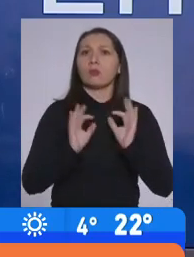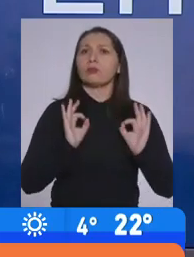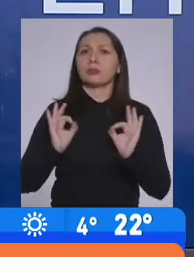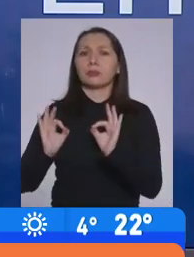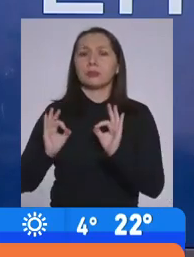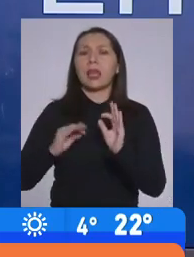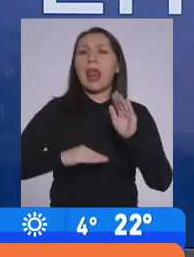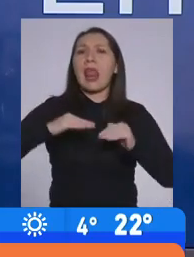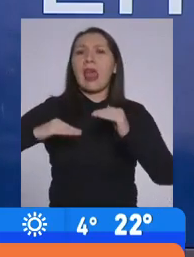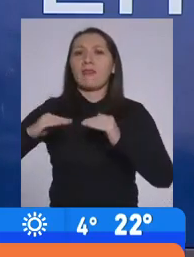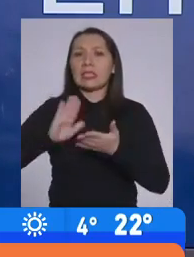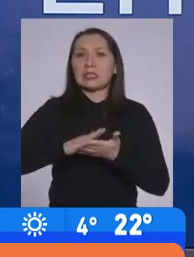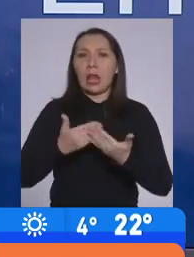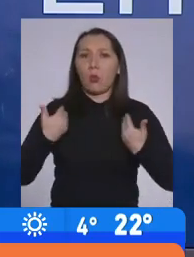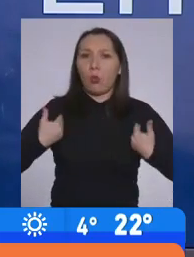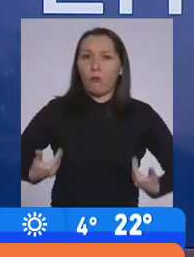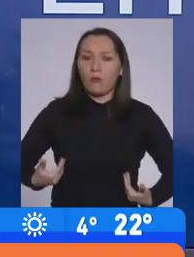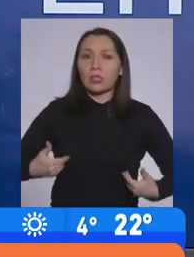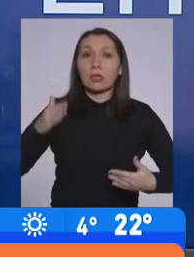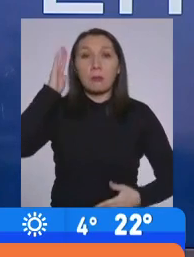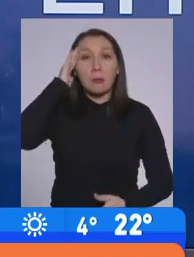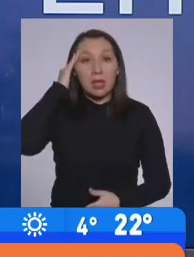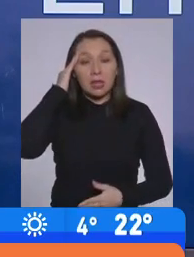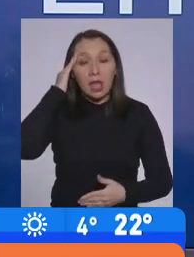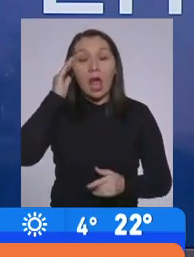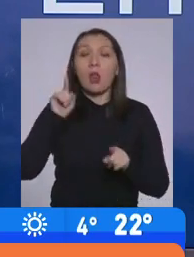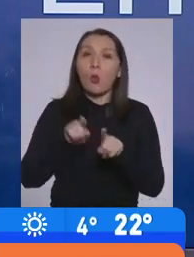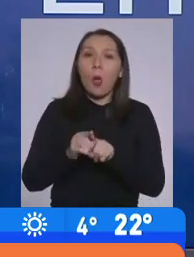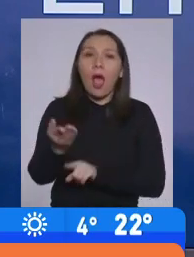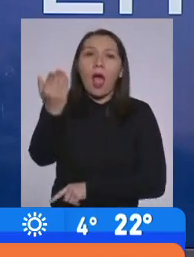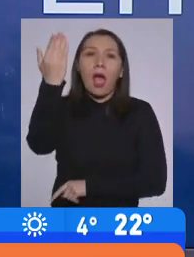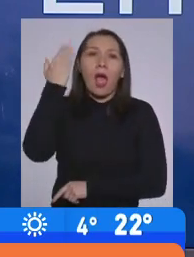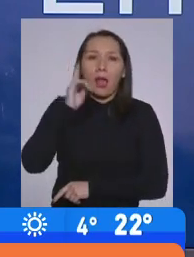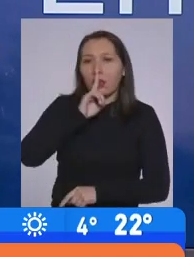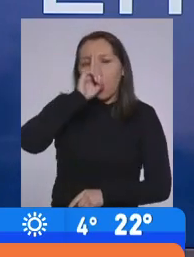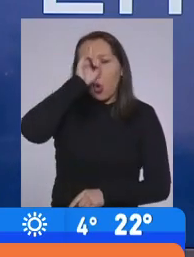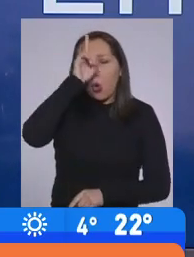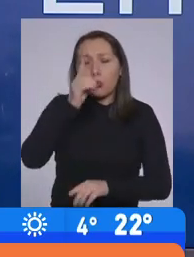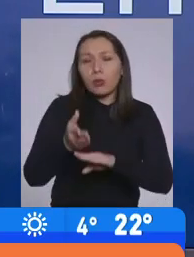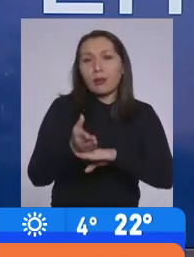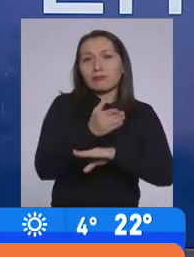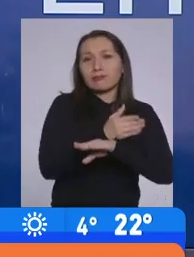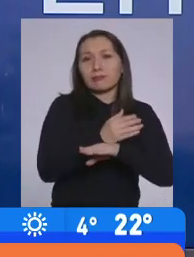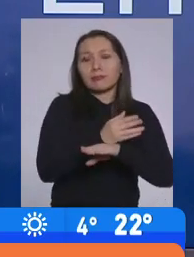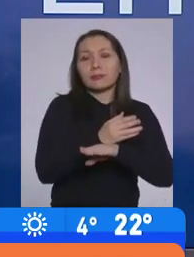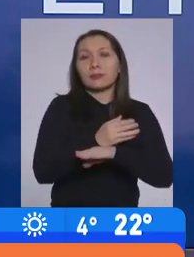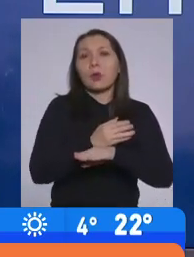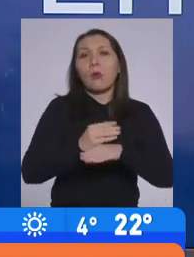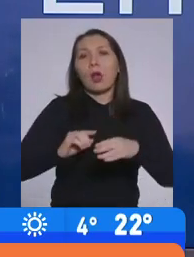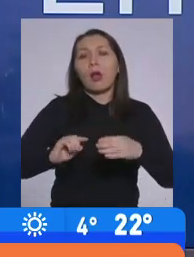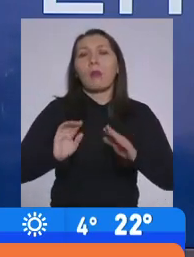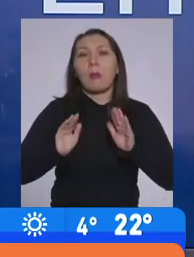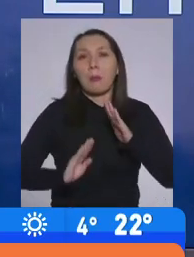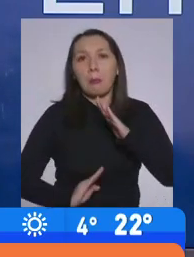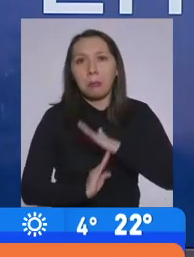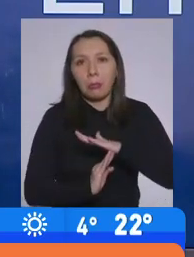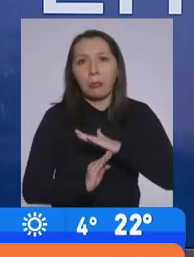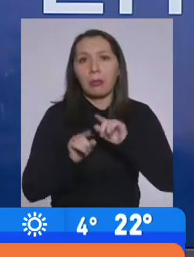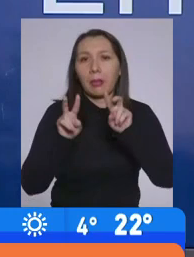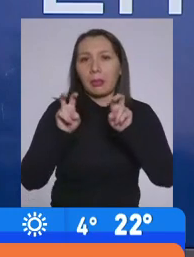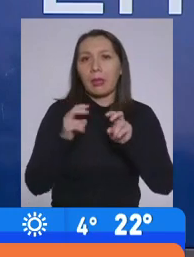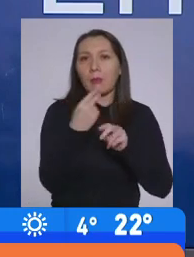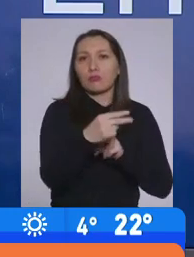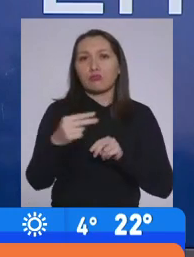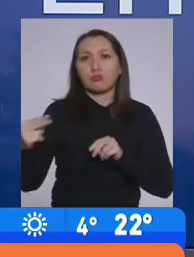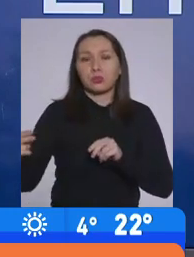tanto salud física como mental como estaban acostumbrados antes de estar paralizados en